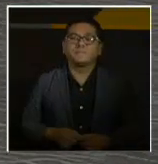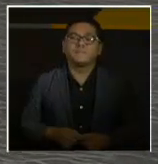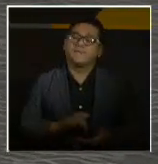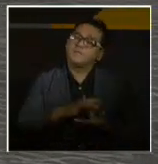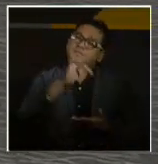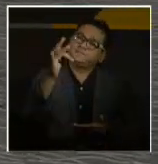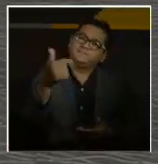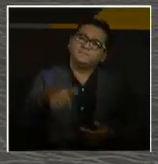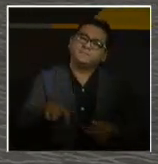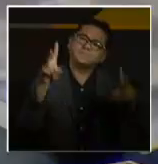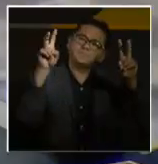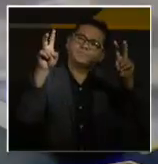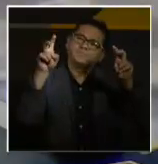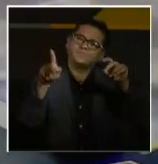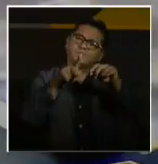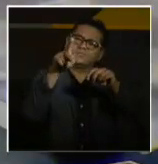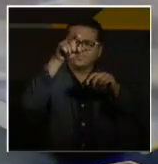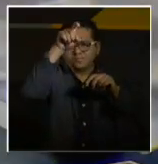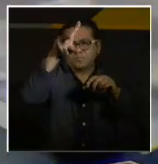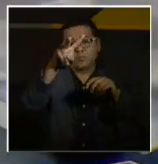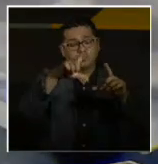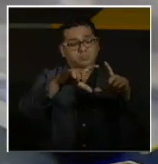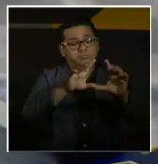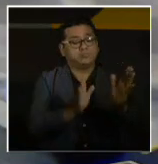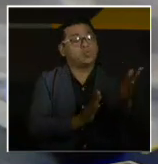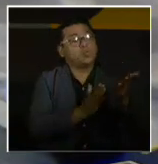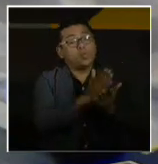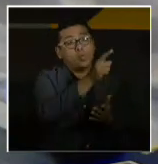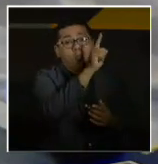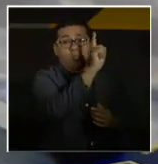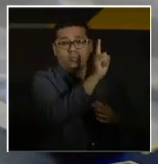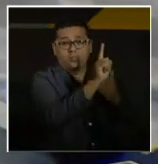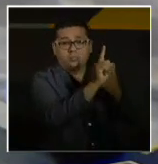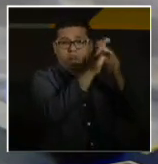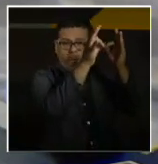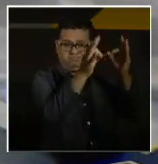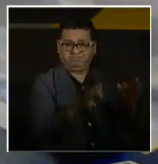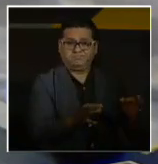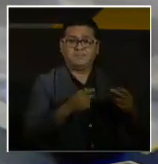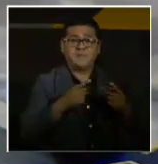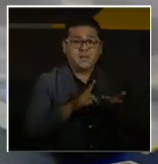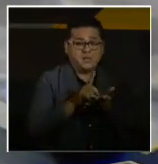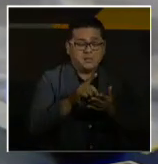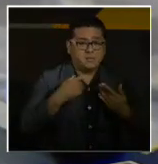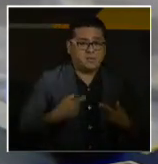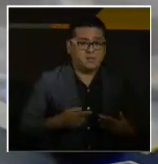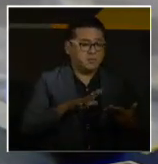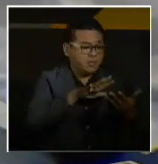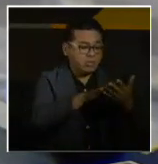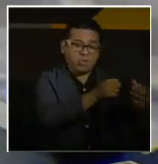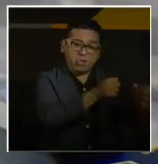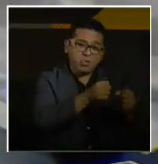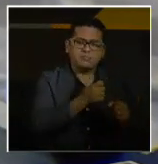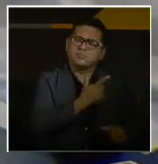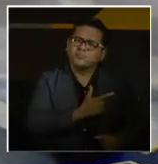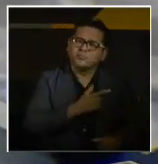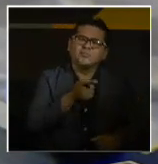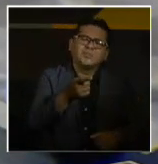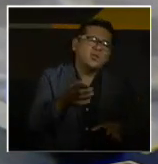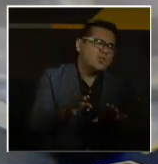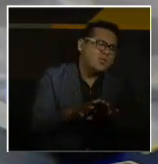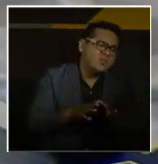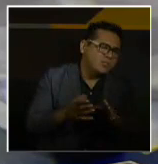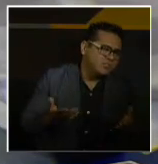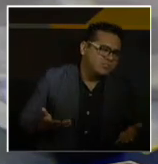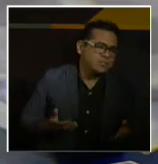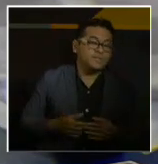Gracias. En el tema de la pregunta hay dos vertientes. Uno es la garantizar los derechos de las víctimas, ese me gustaría que me puntualices